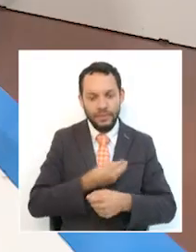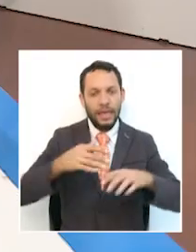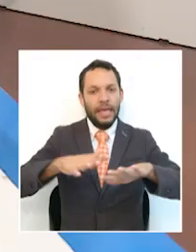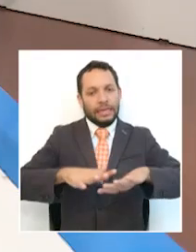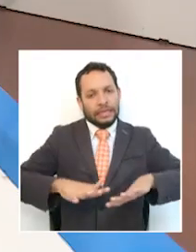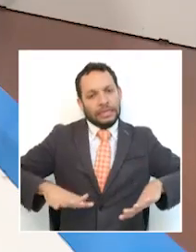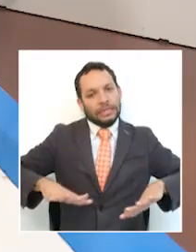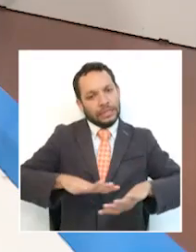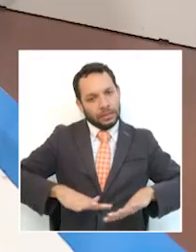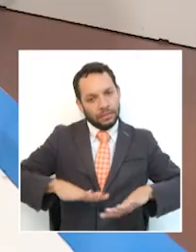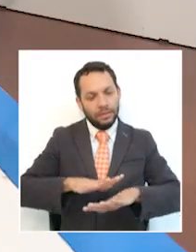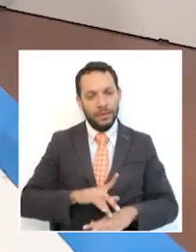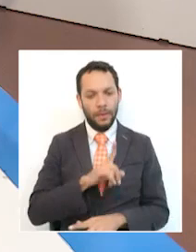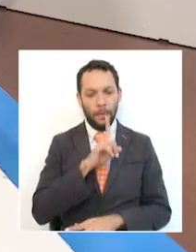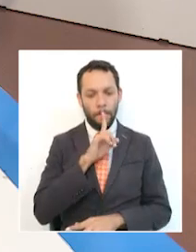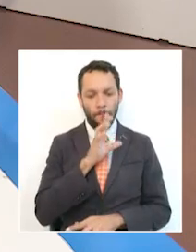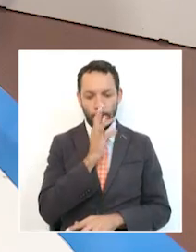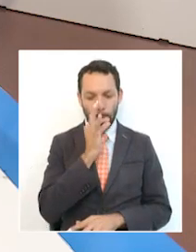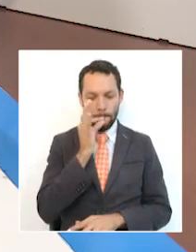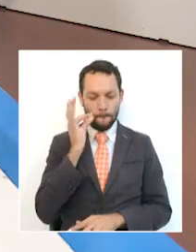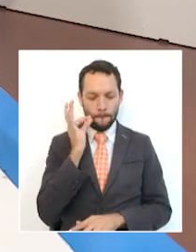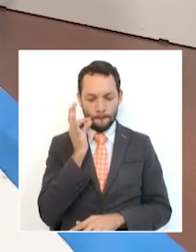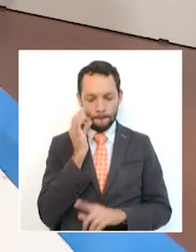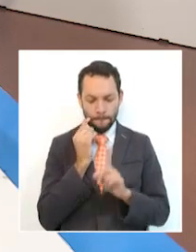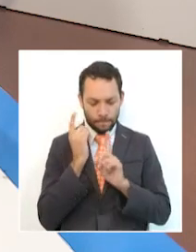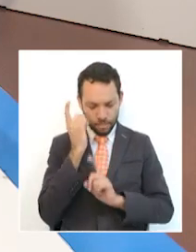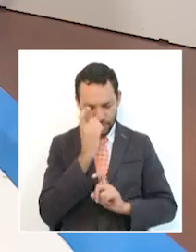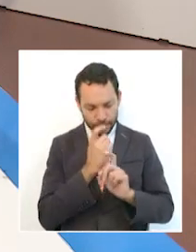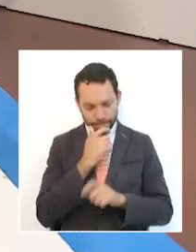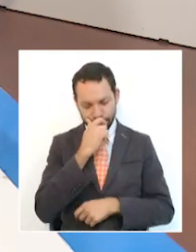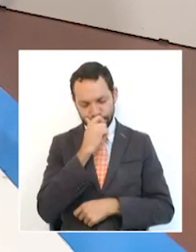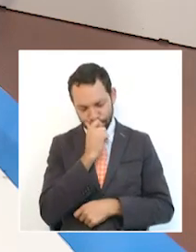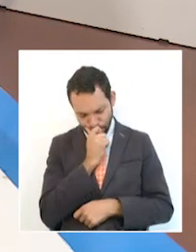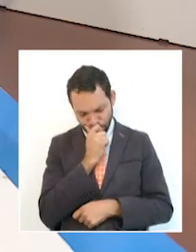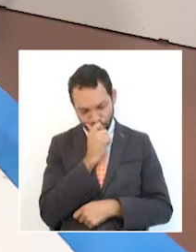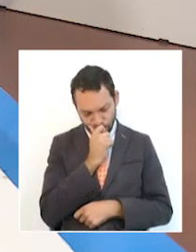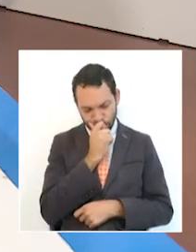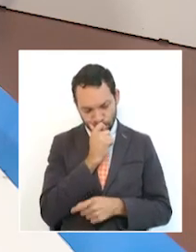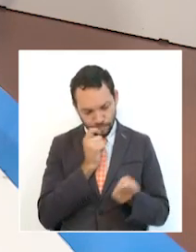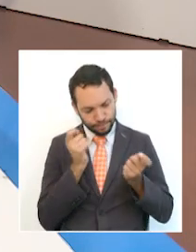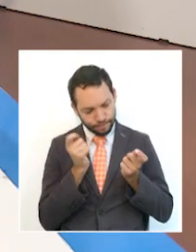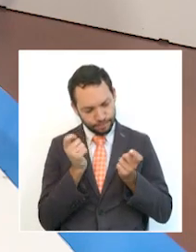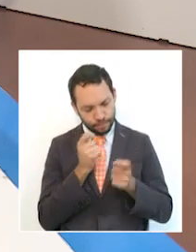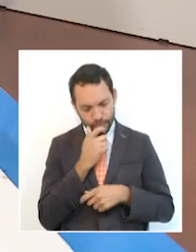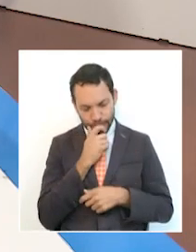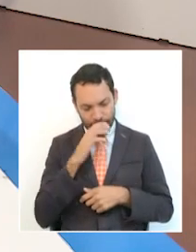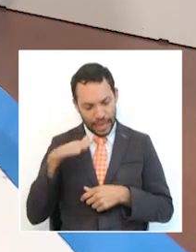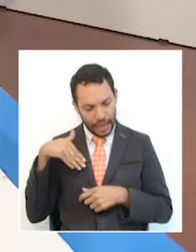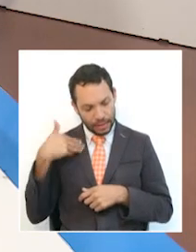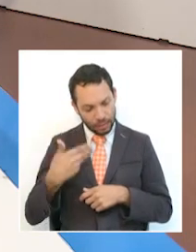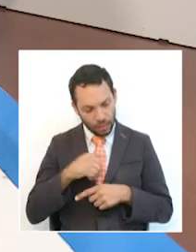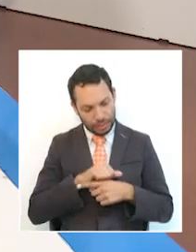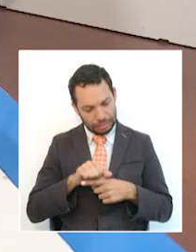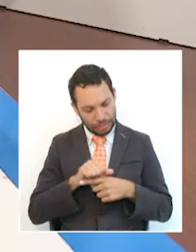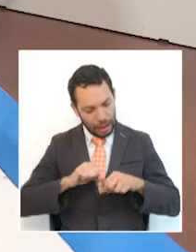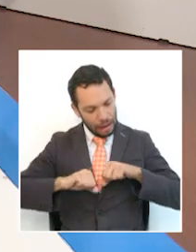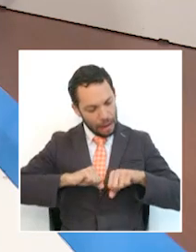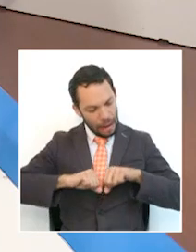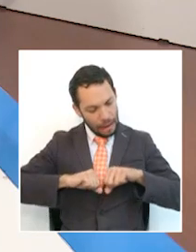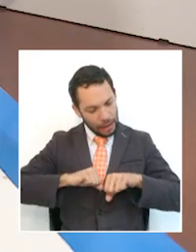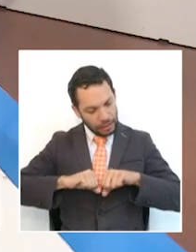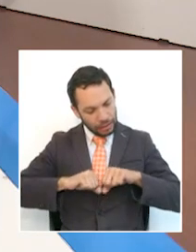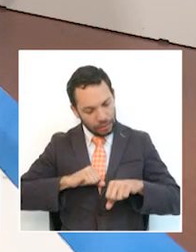podamos estar en silencio reflexionar posteriormente hacer algún tipo de actividad física alimentarnos